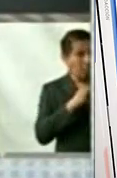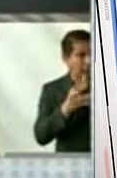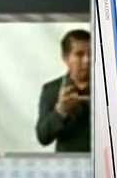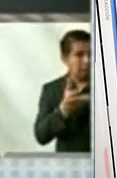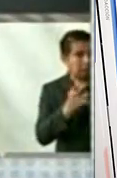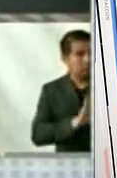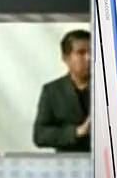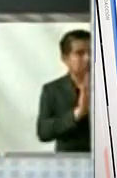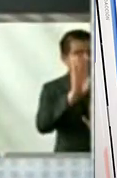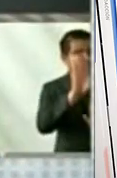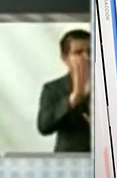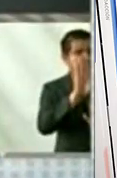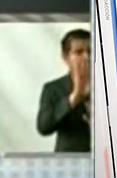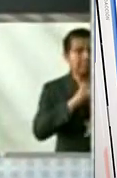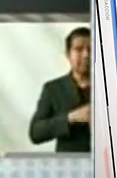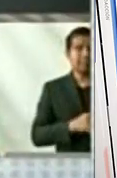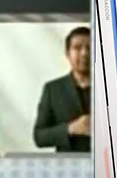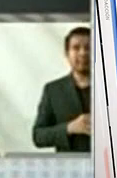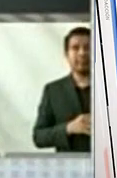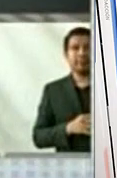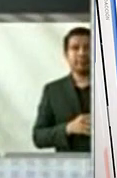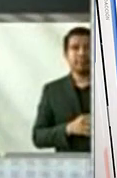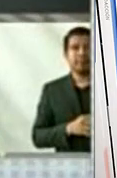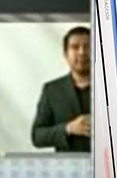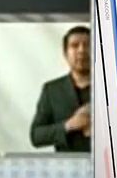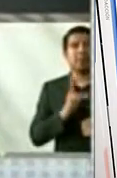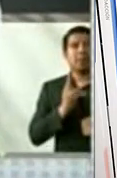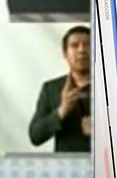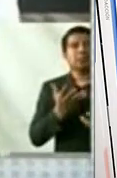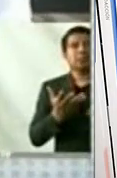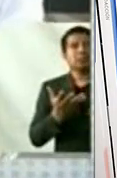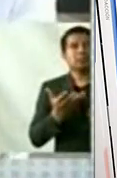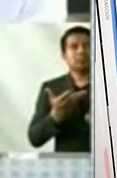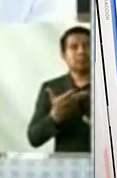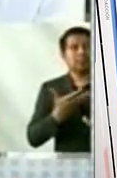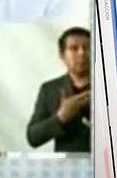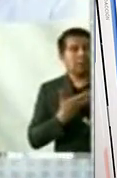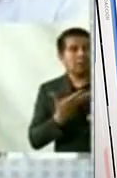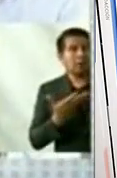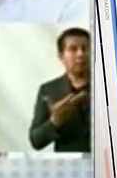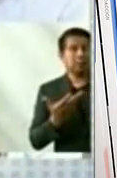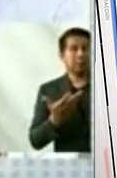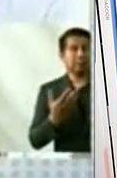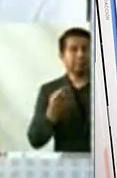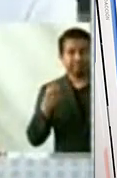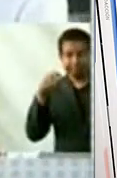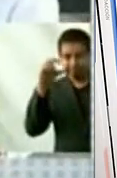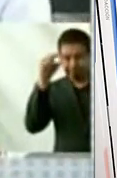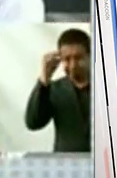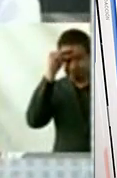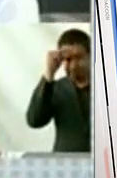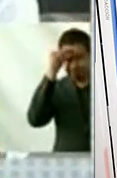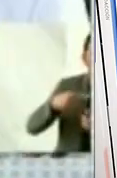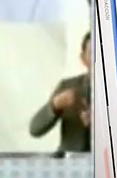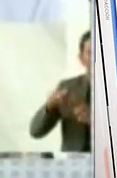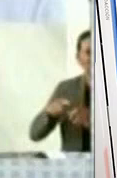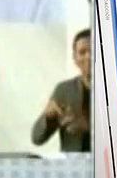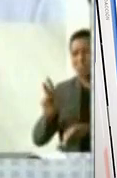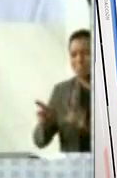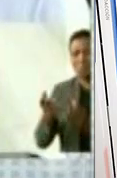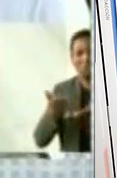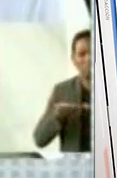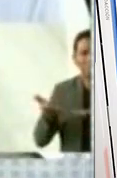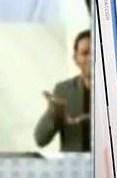cambio climático. Entonces, creo que son las dos cosas, Gaby. Si todo fuera miel sobre hojuelas, no sería